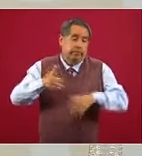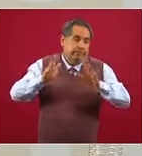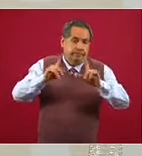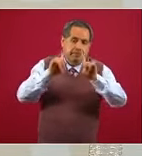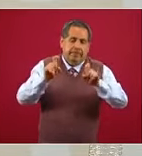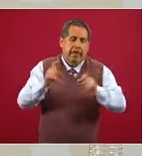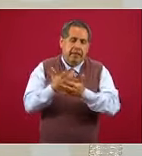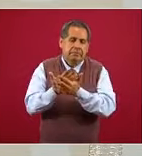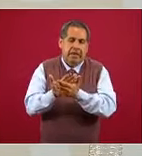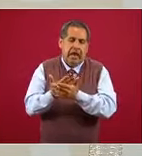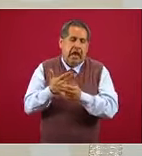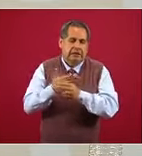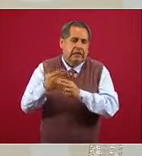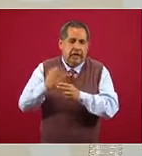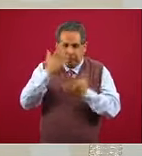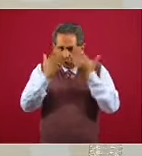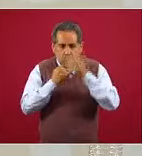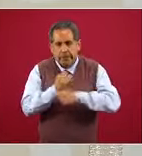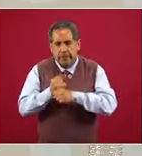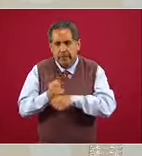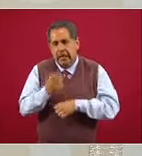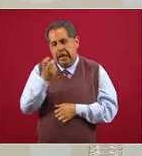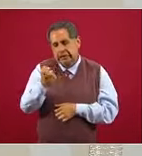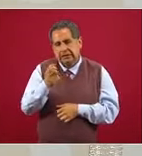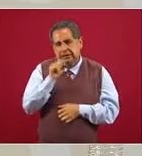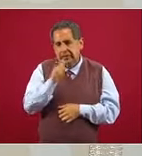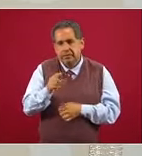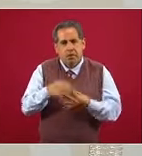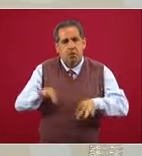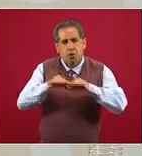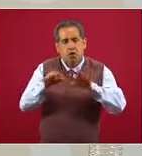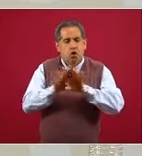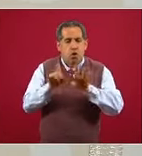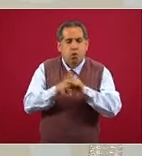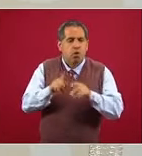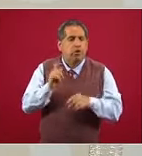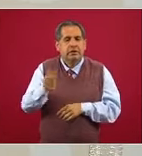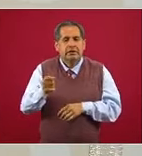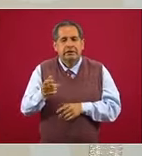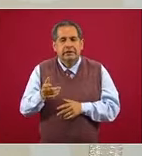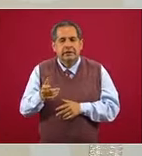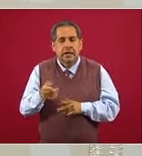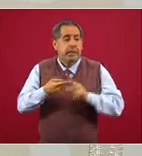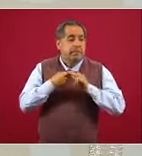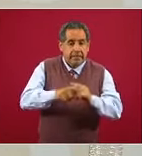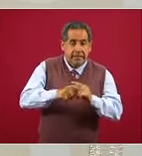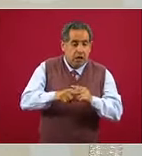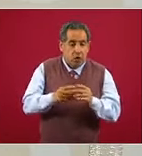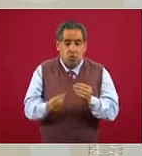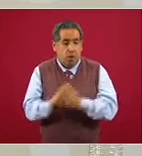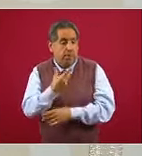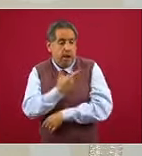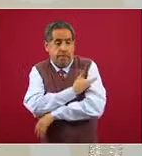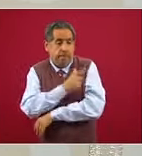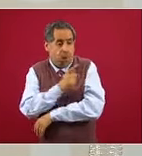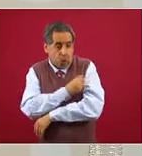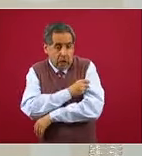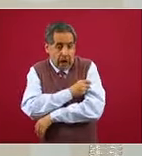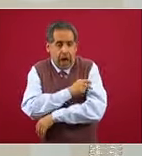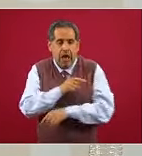hay que estudiarlo. Y es también una característica de cuando se introduzca una vacuna,